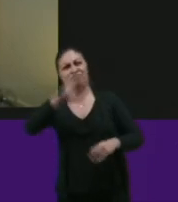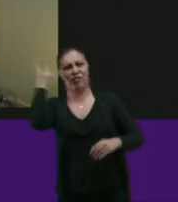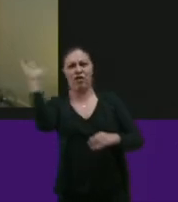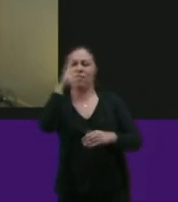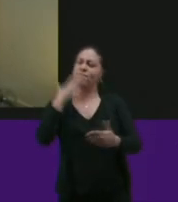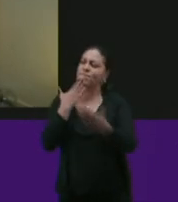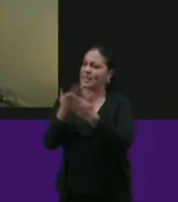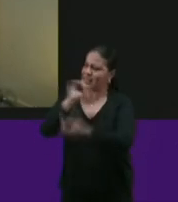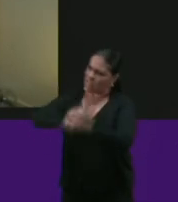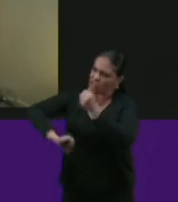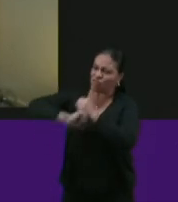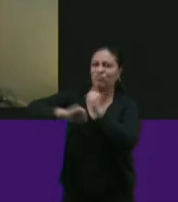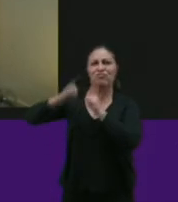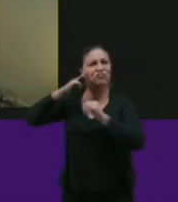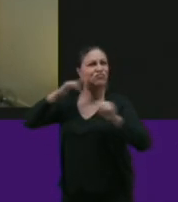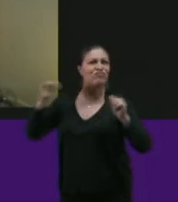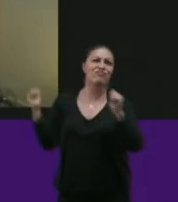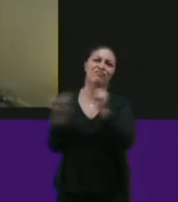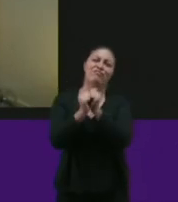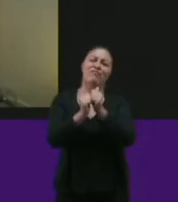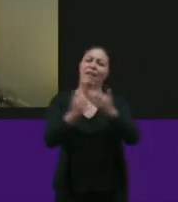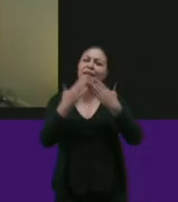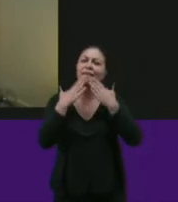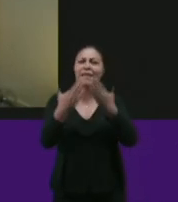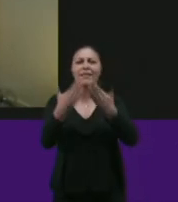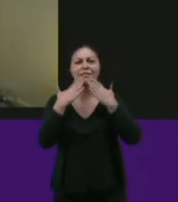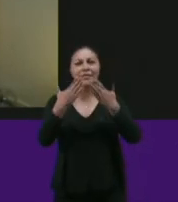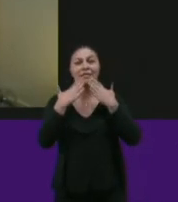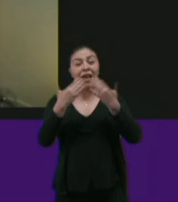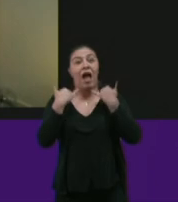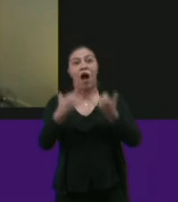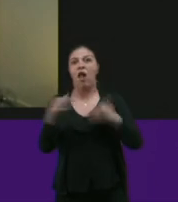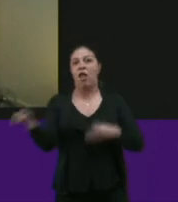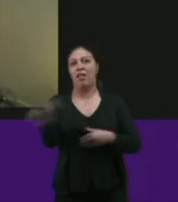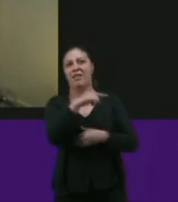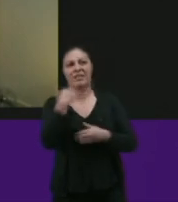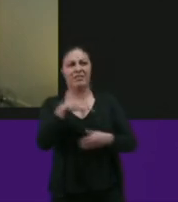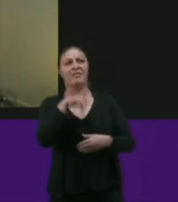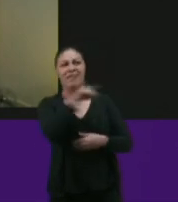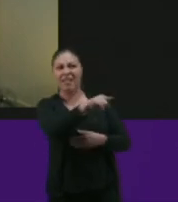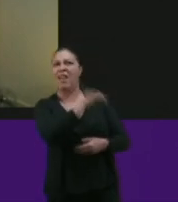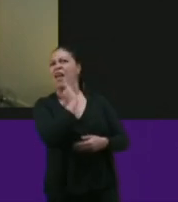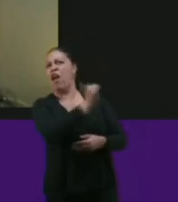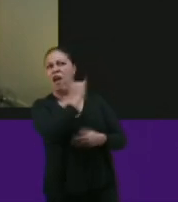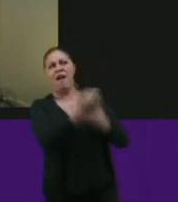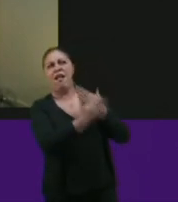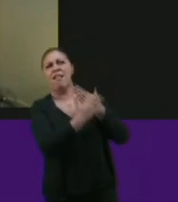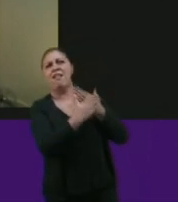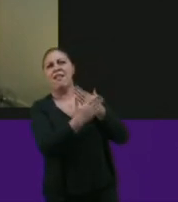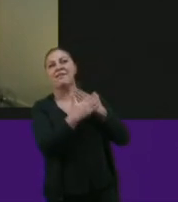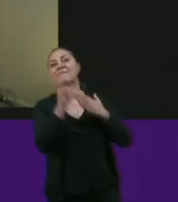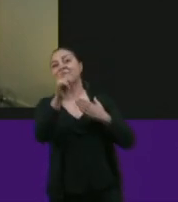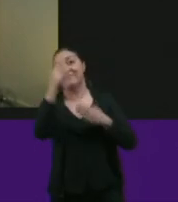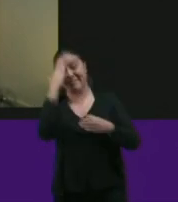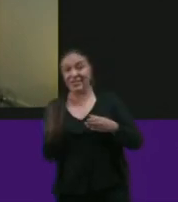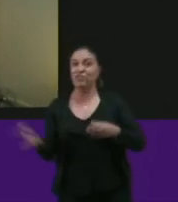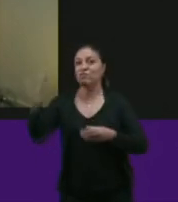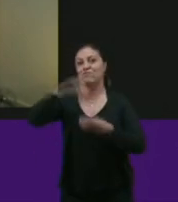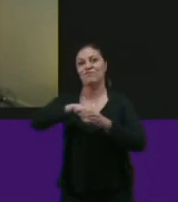a esto, inmensamente agradecidos, ustedes ya están encartados con nosotros porque hacen parte de la familia de apps.co y del Mintic.